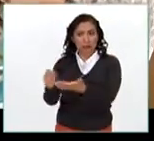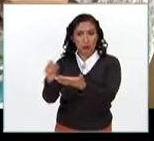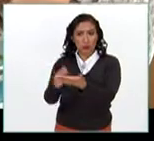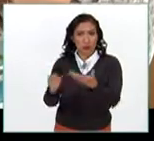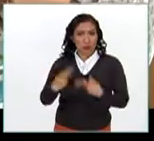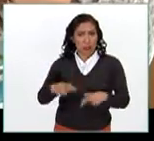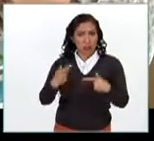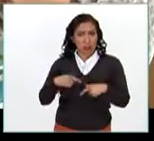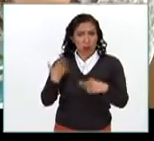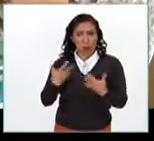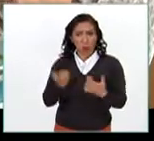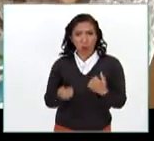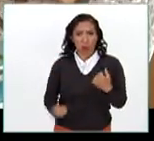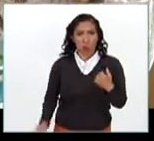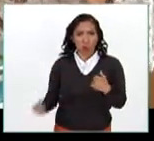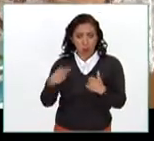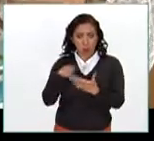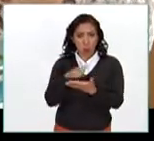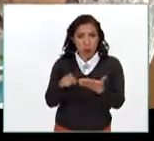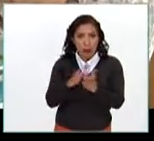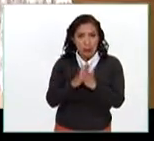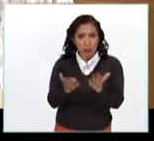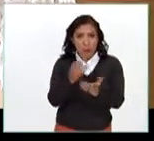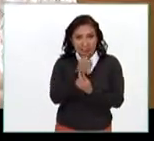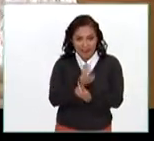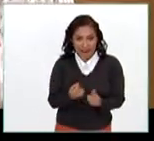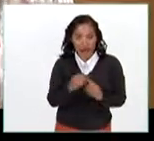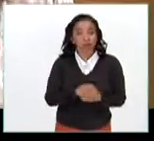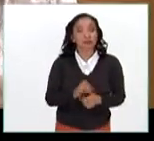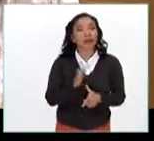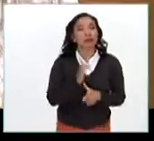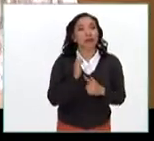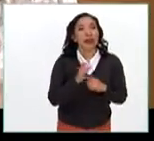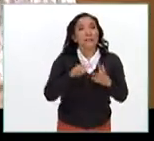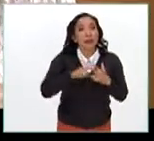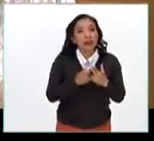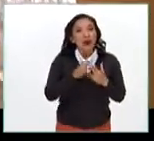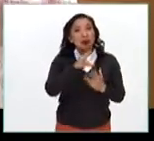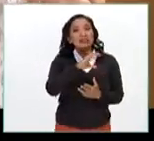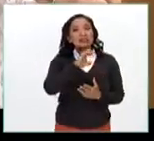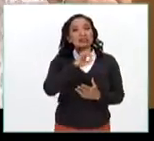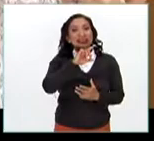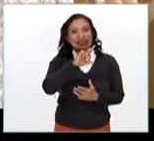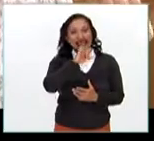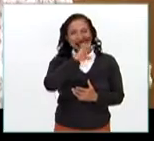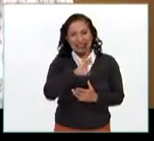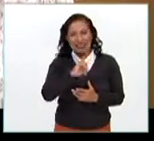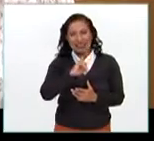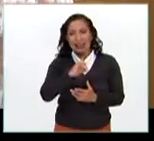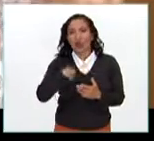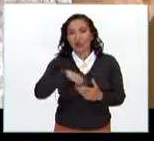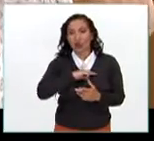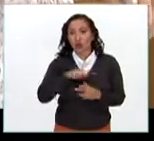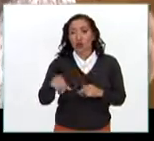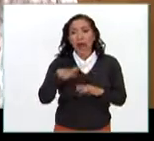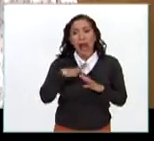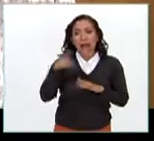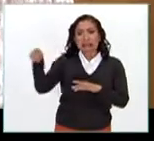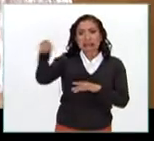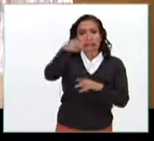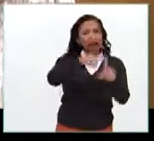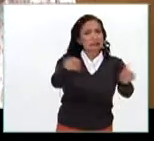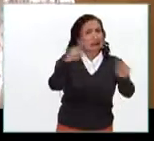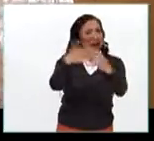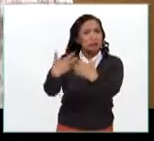literaria de esos primeros libros, y entonces por eso Sidcli, a pesar de que ahorita hay una